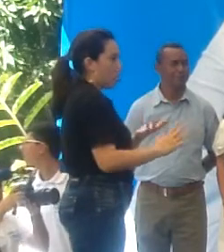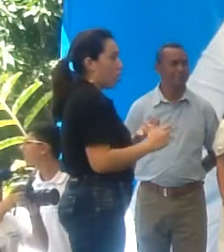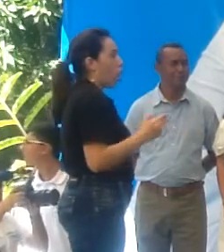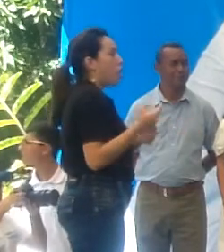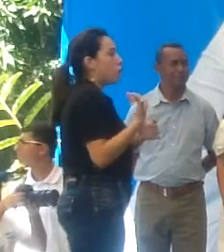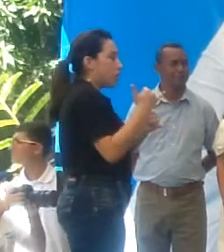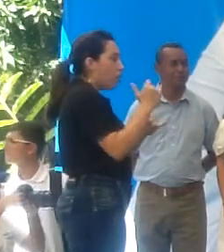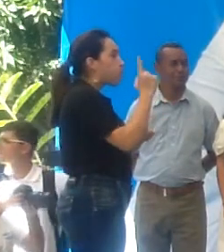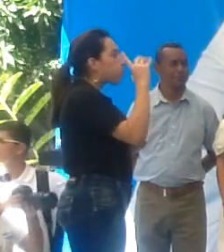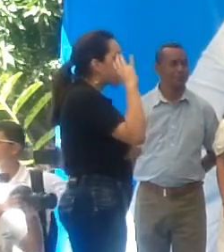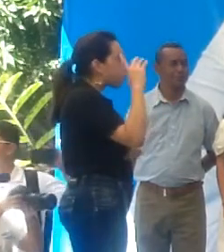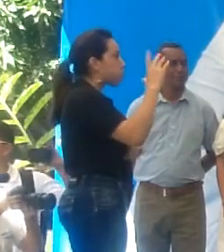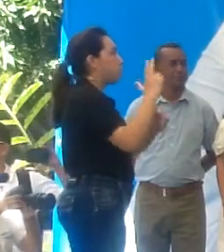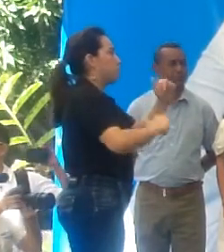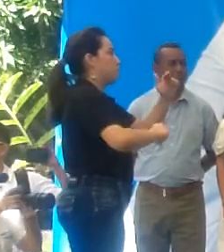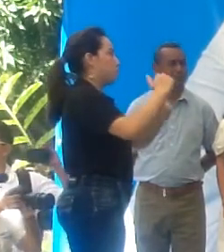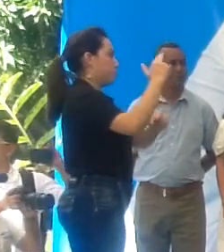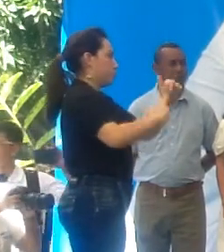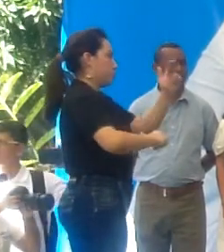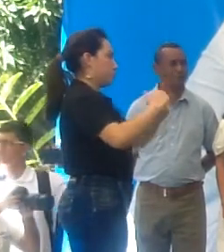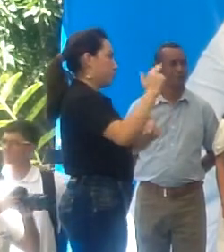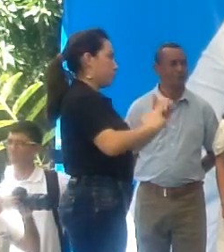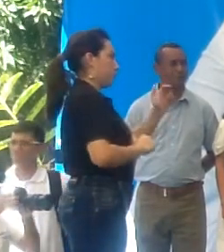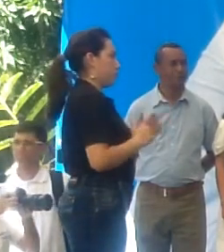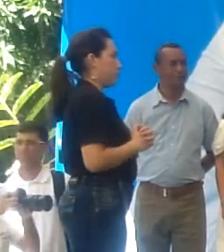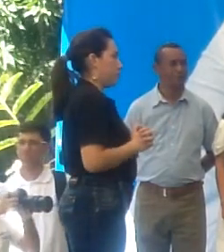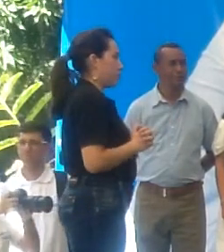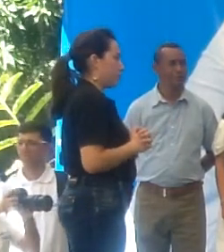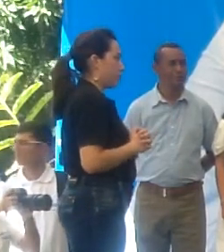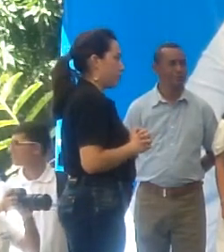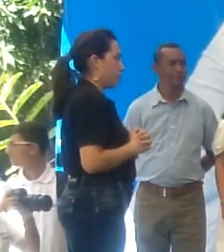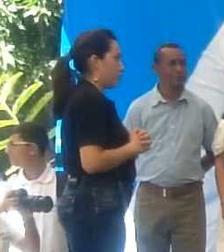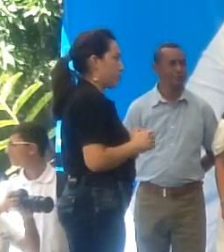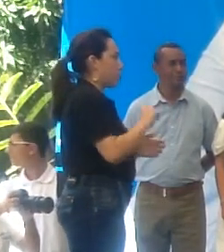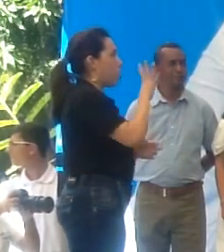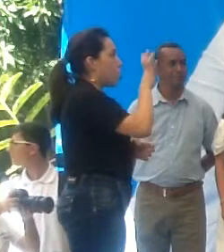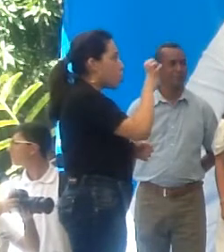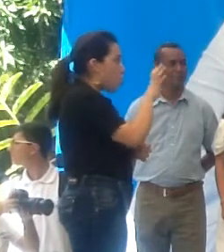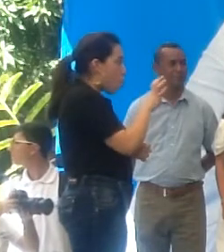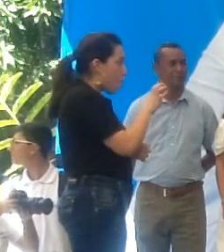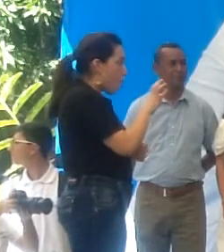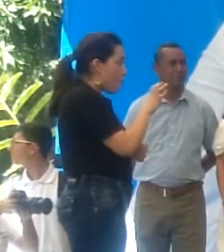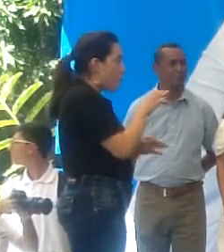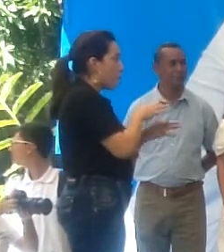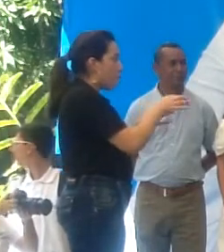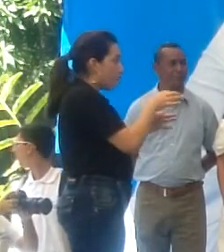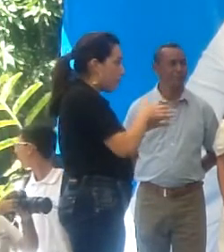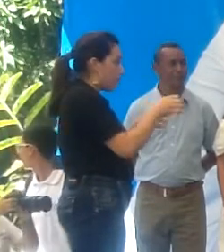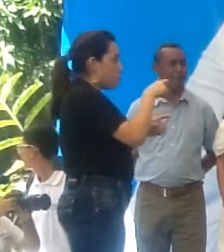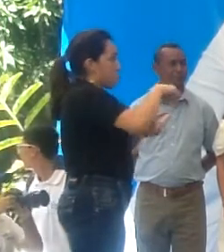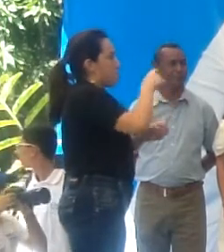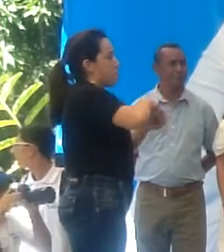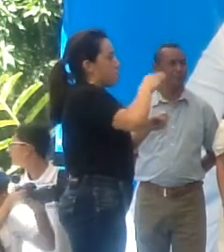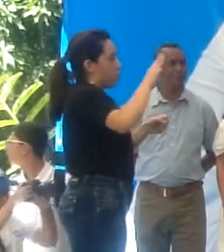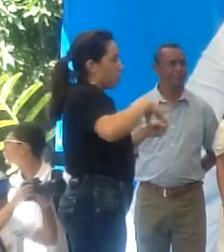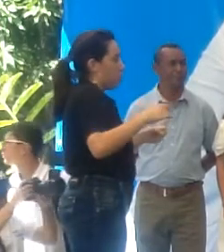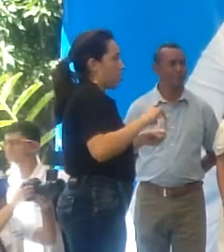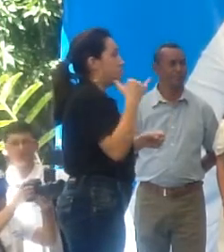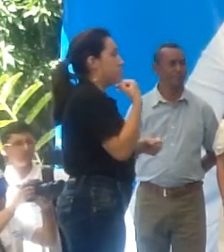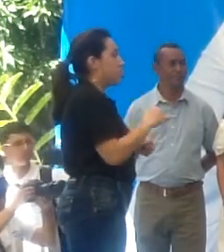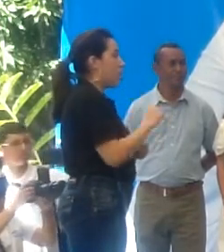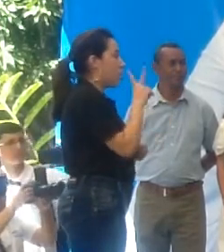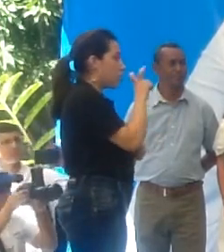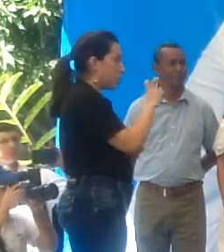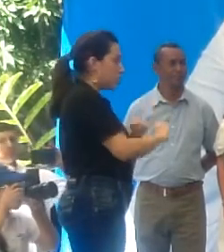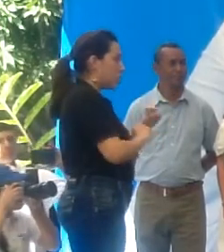en construcción en 9 municipios del departamento del Magdalena, que han sido logros de los últimos 7